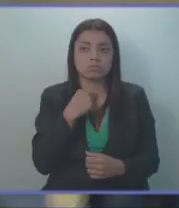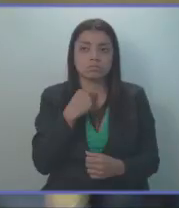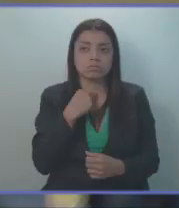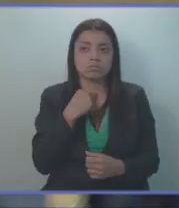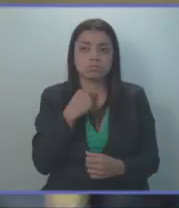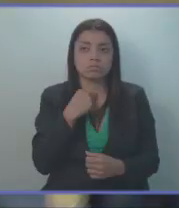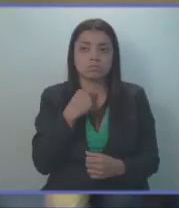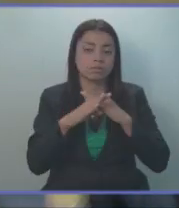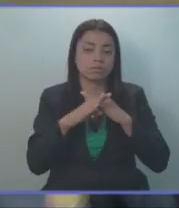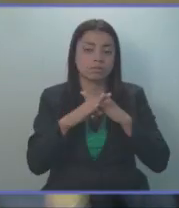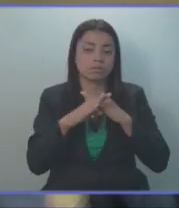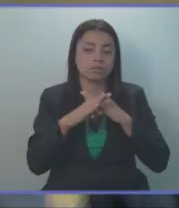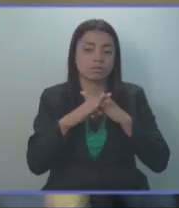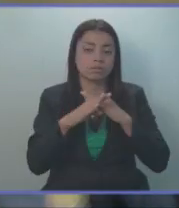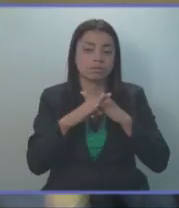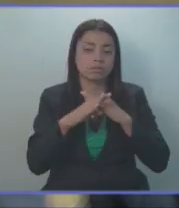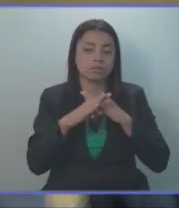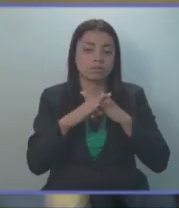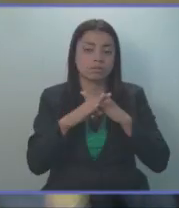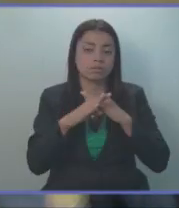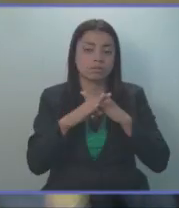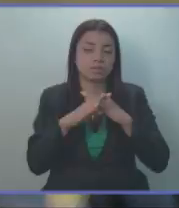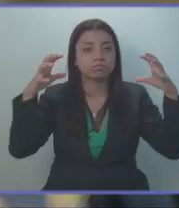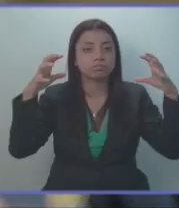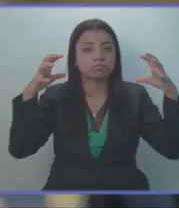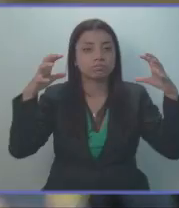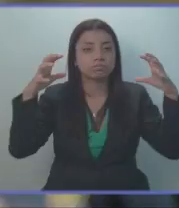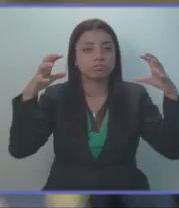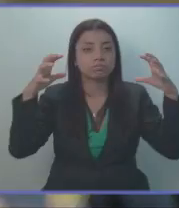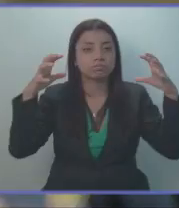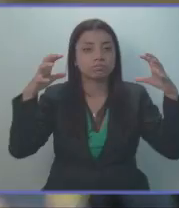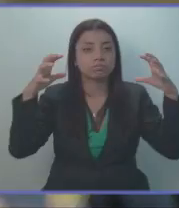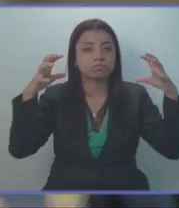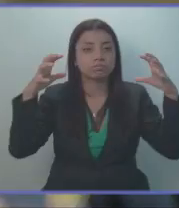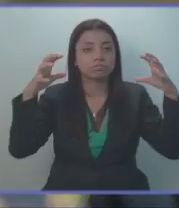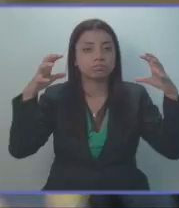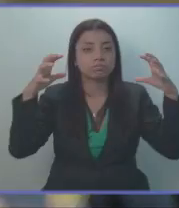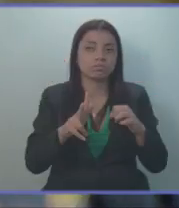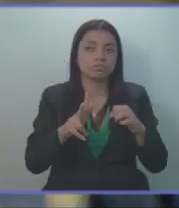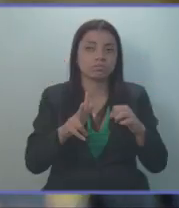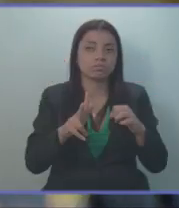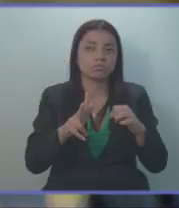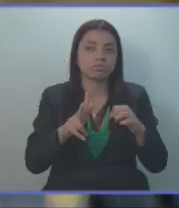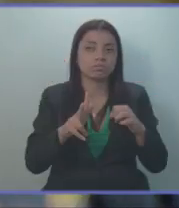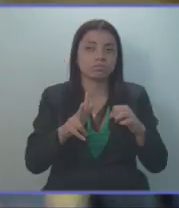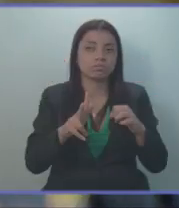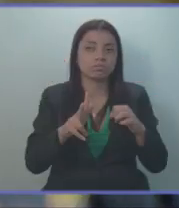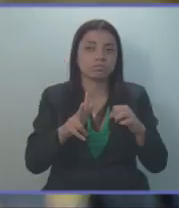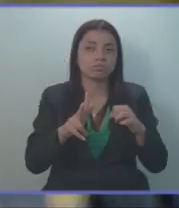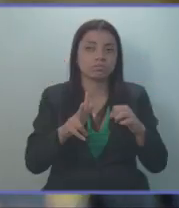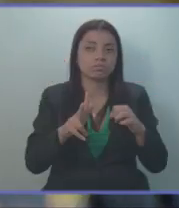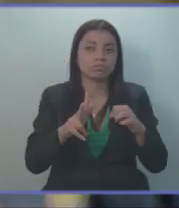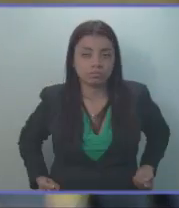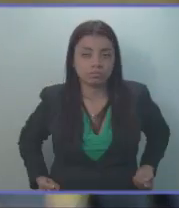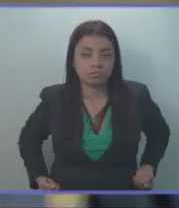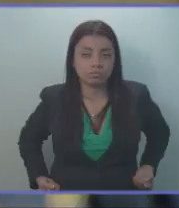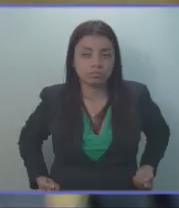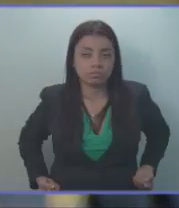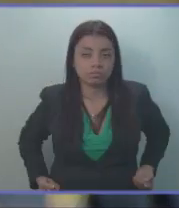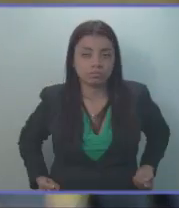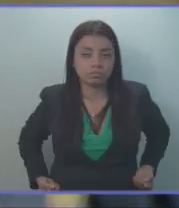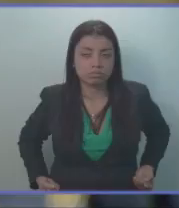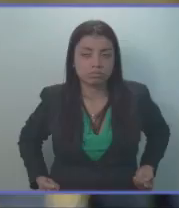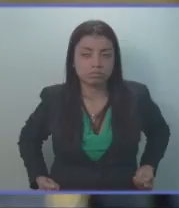Civil por la sequía severa. Y en el artículo 3 se instruye al Gobierno de la República de El